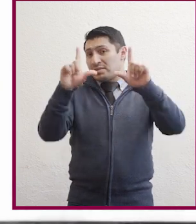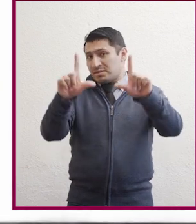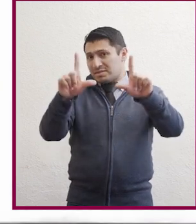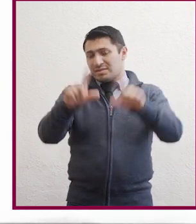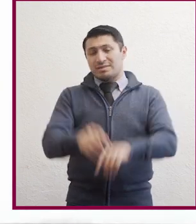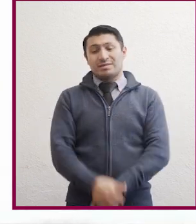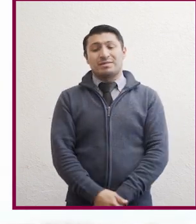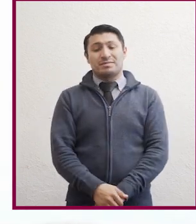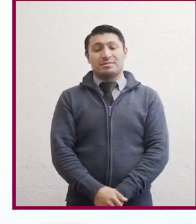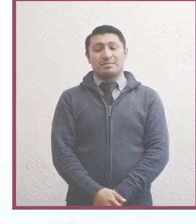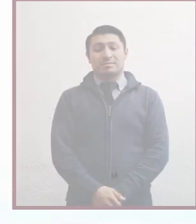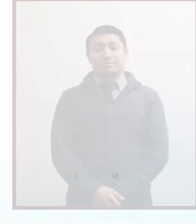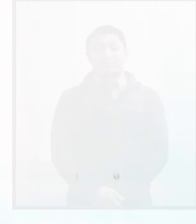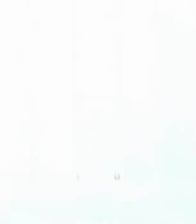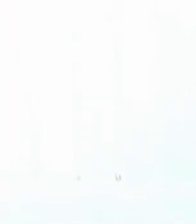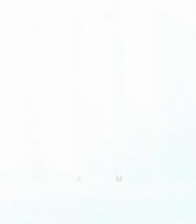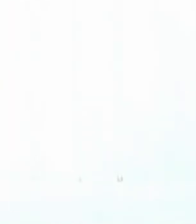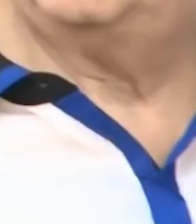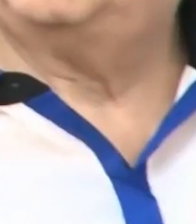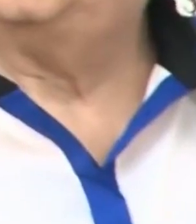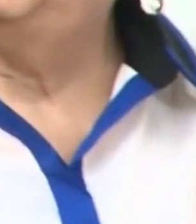foto.